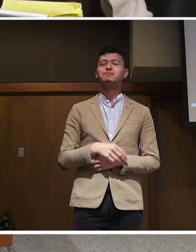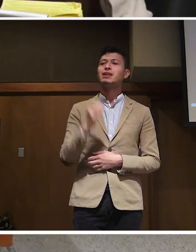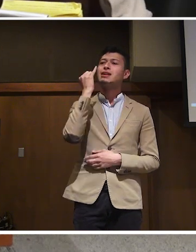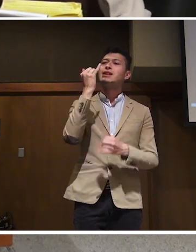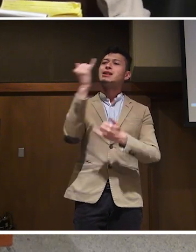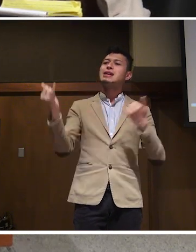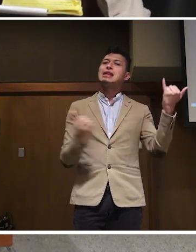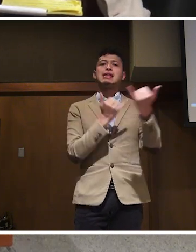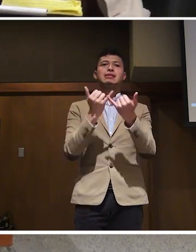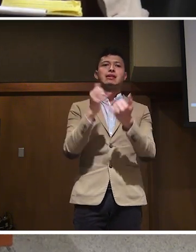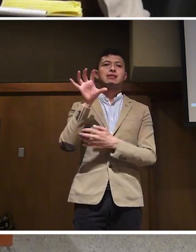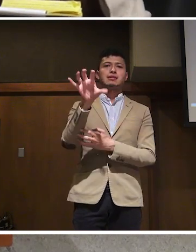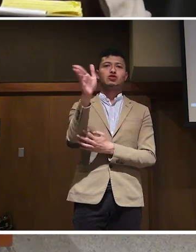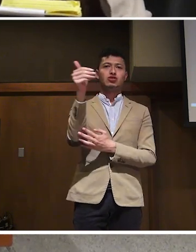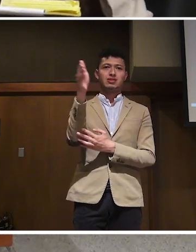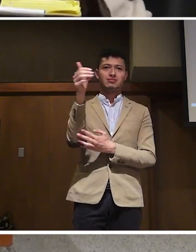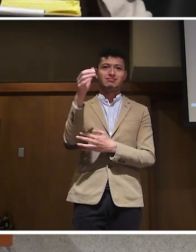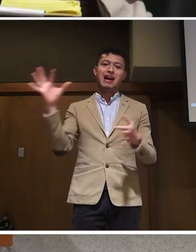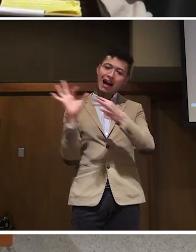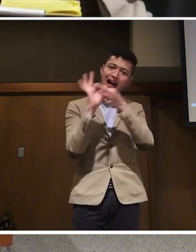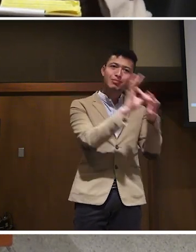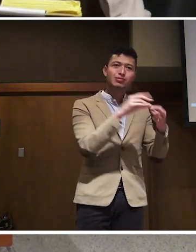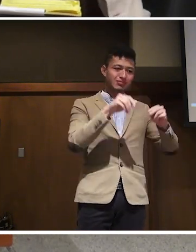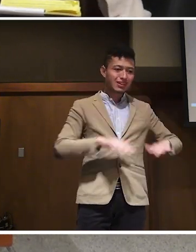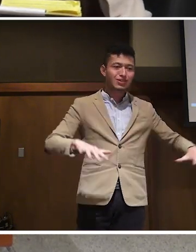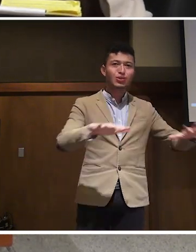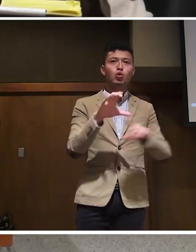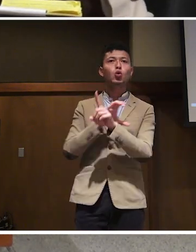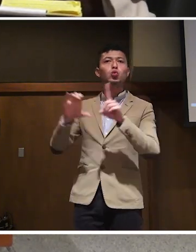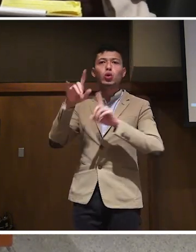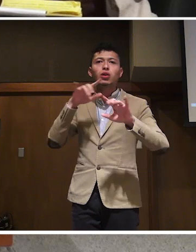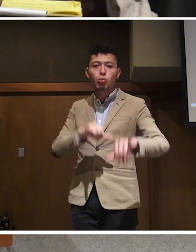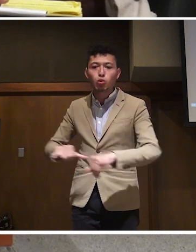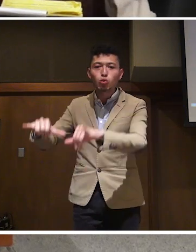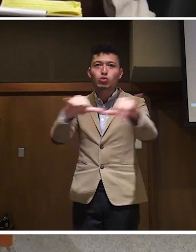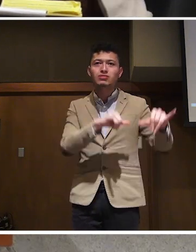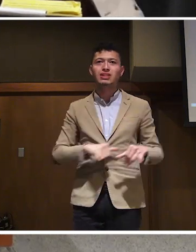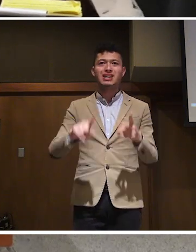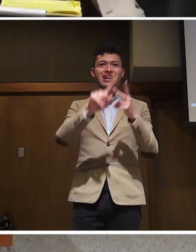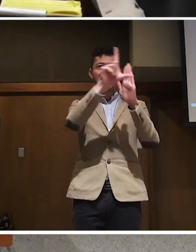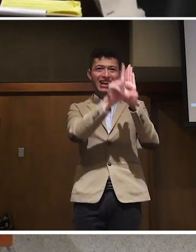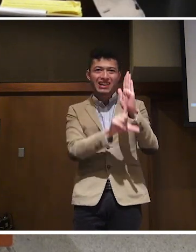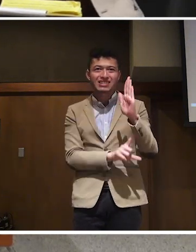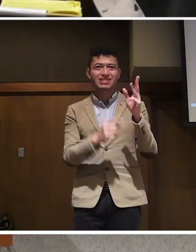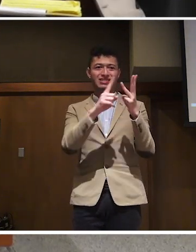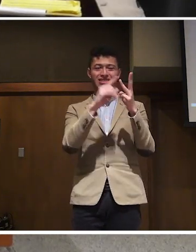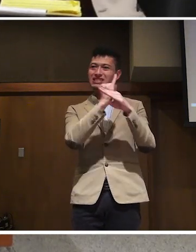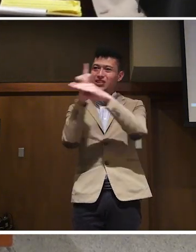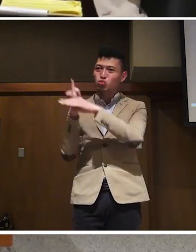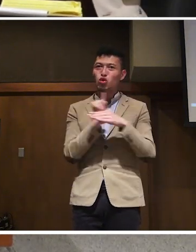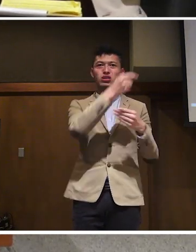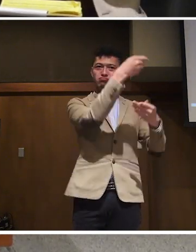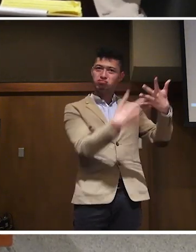con esos aspectos como el territorio, como la cultura común, como la comunidad de leyes e instituciones, etcétera, etcétera.